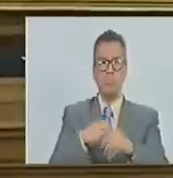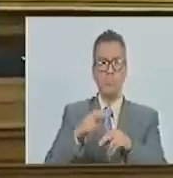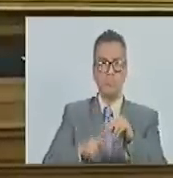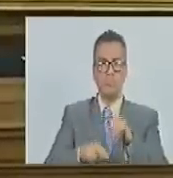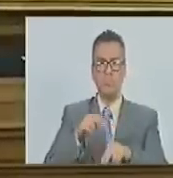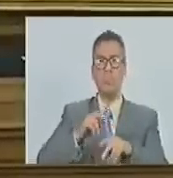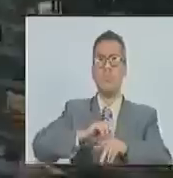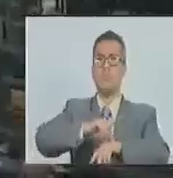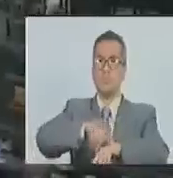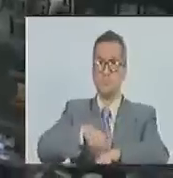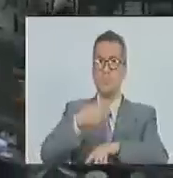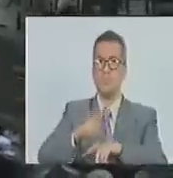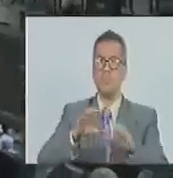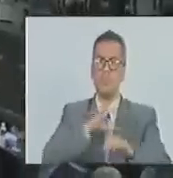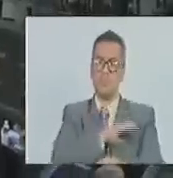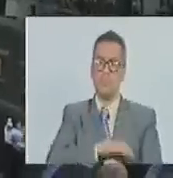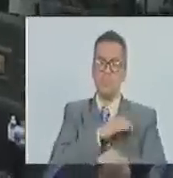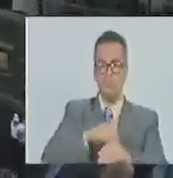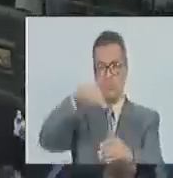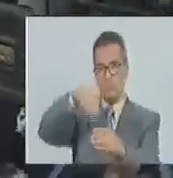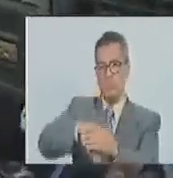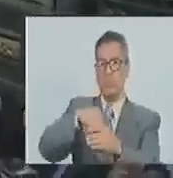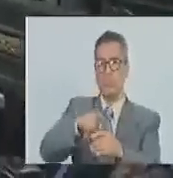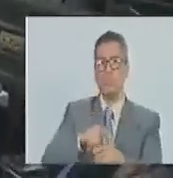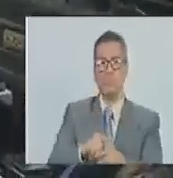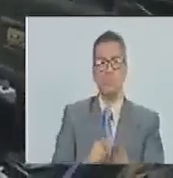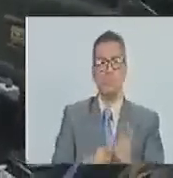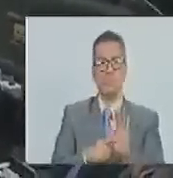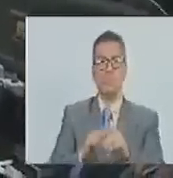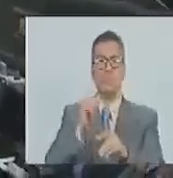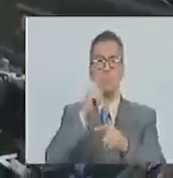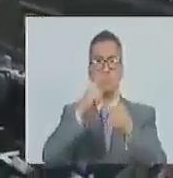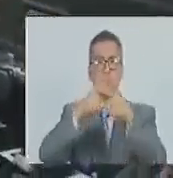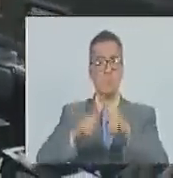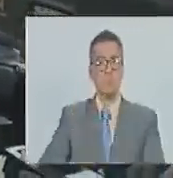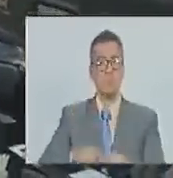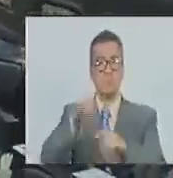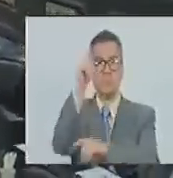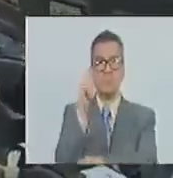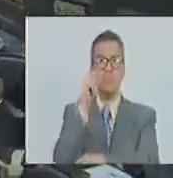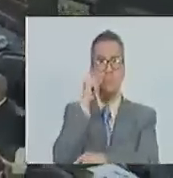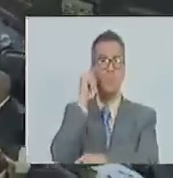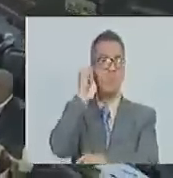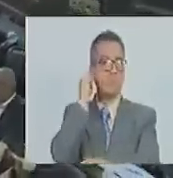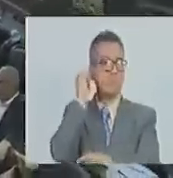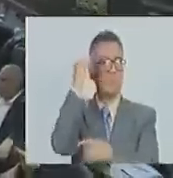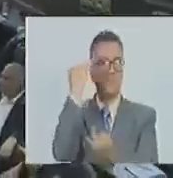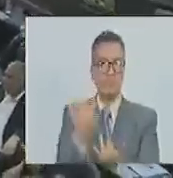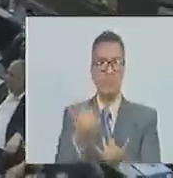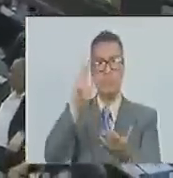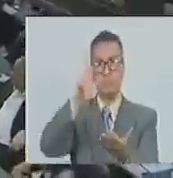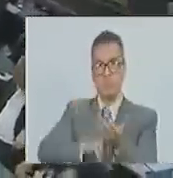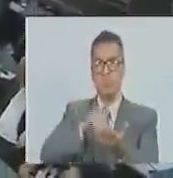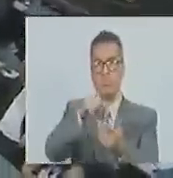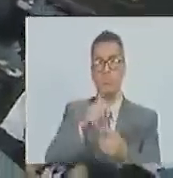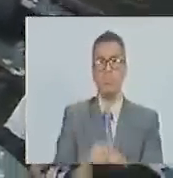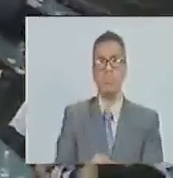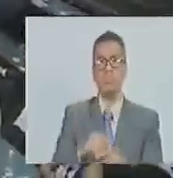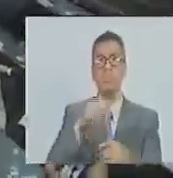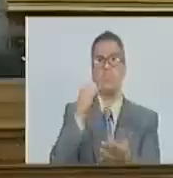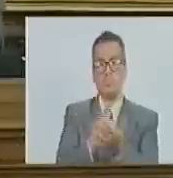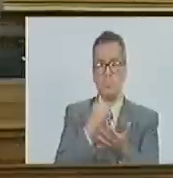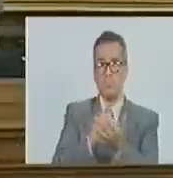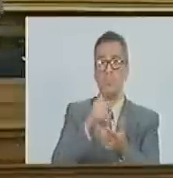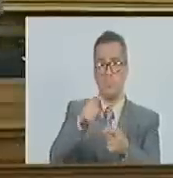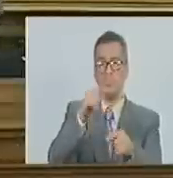conformará el comité de postulaciones, a un número de diputadas y diputados ya aprobados en estas lides, ya aprobados